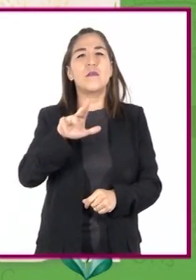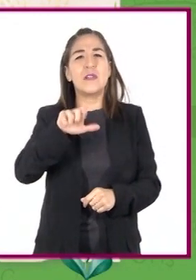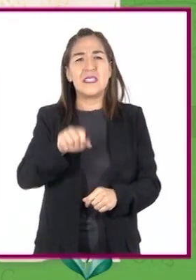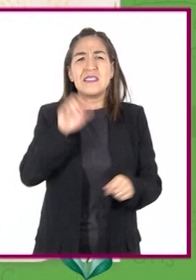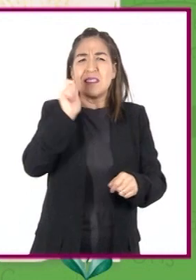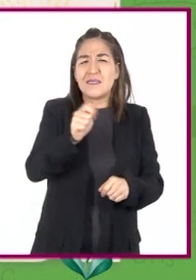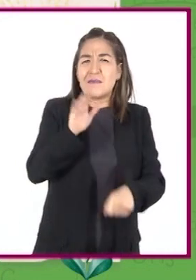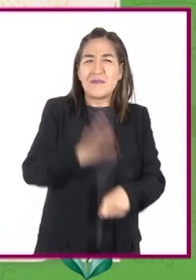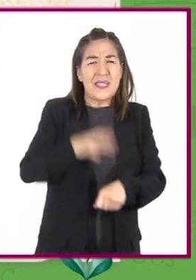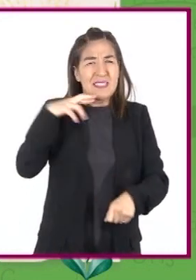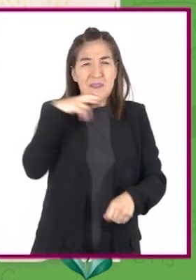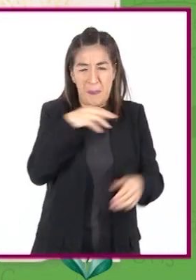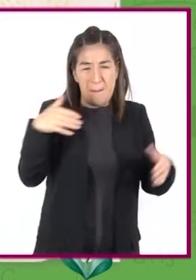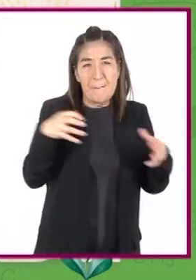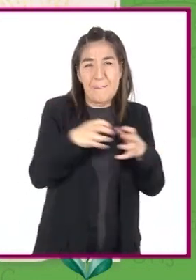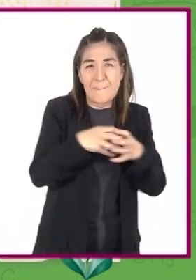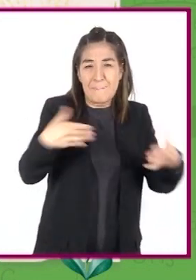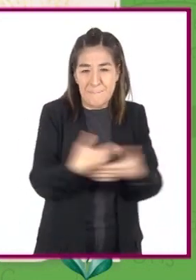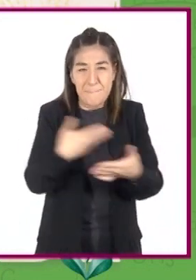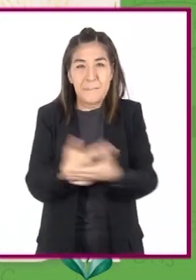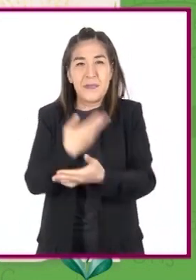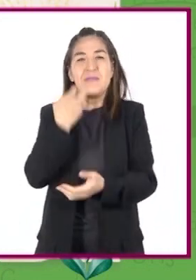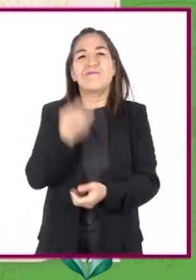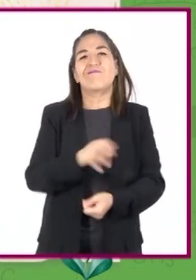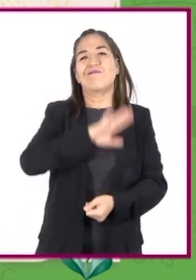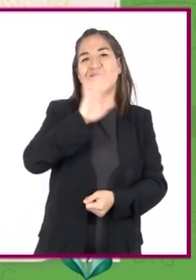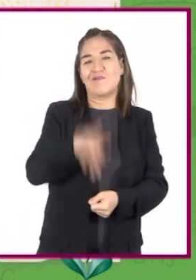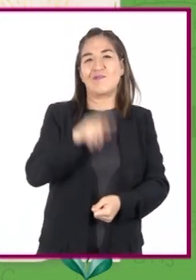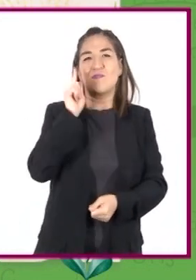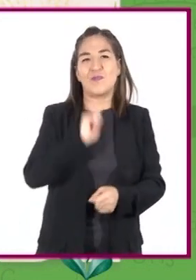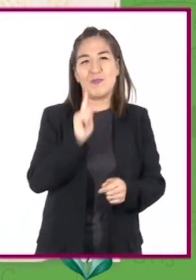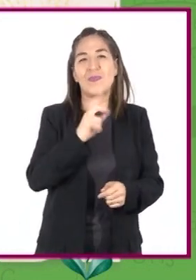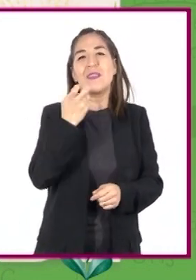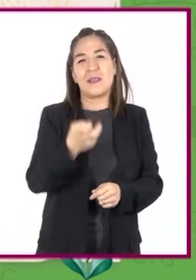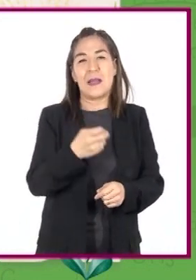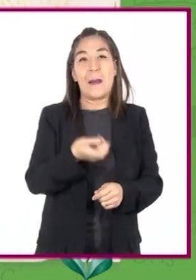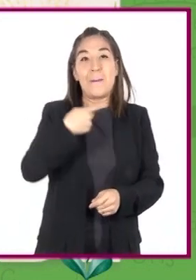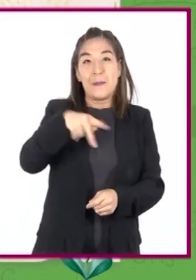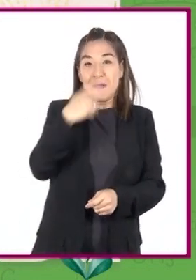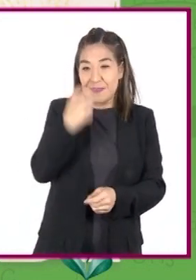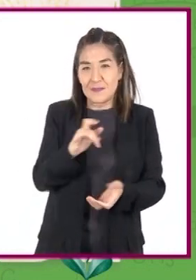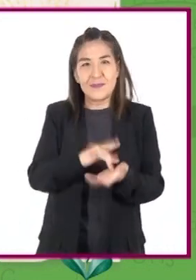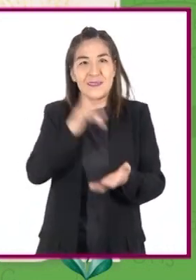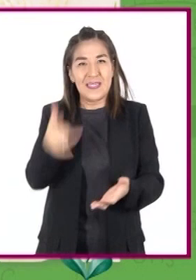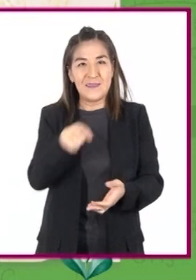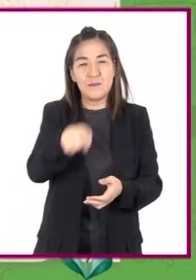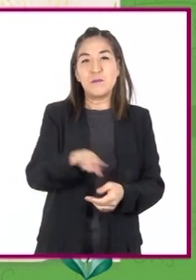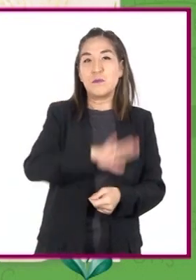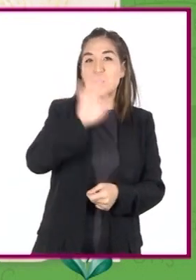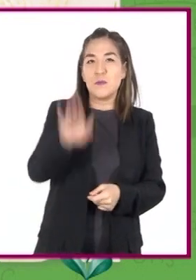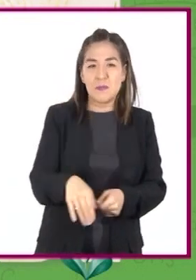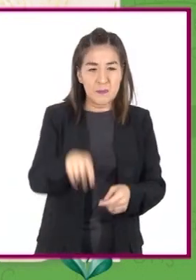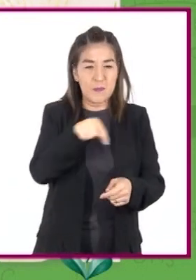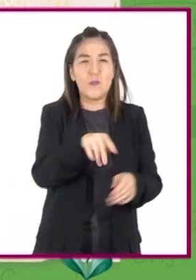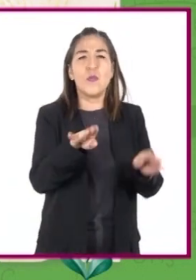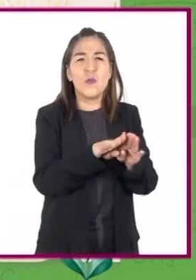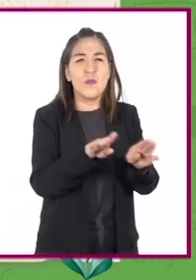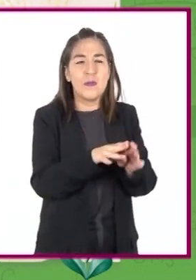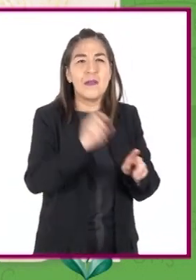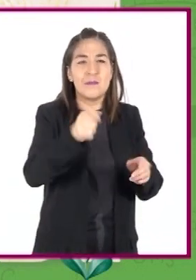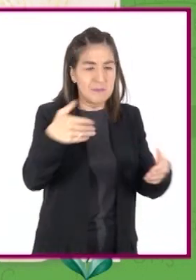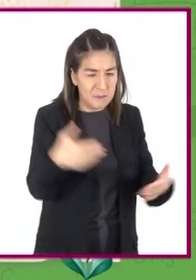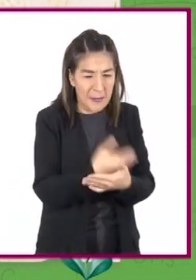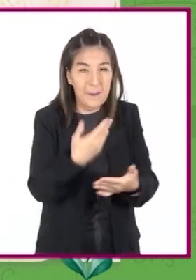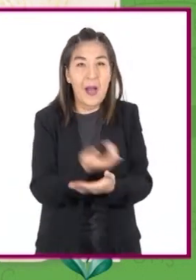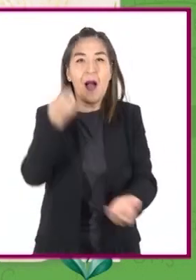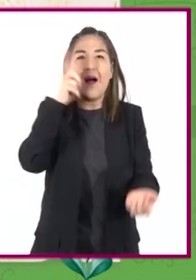tan rápidamente que le ocasionaron la muerte. Pero gracias precisamente a ese vigor, se multiplicaron de maravilla en